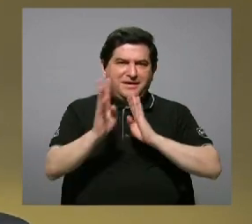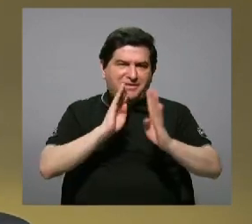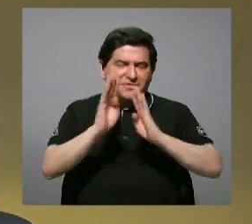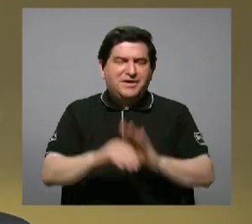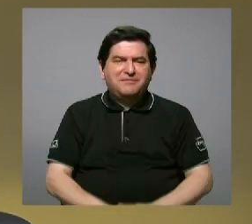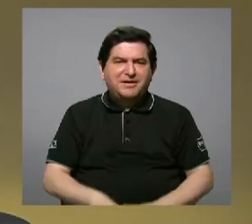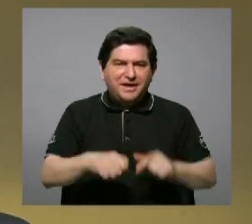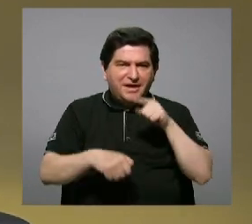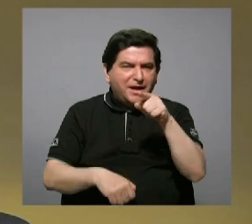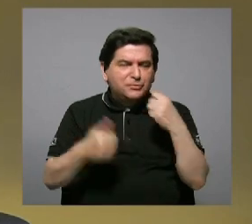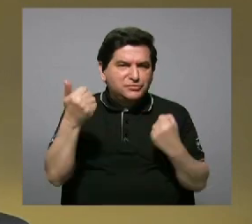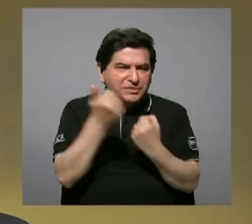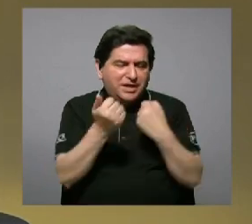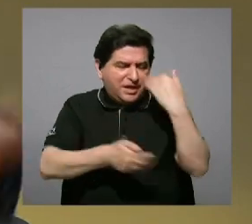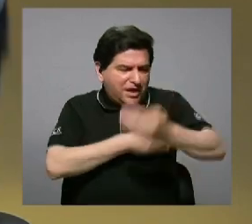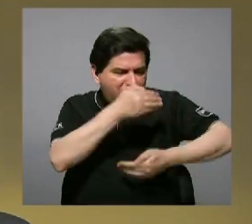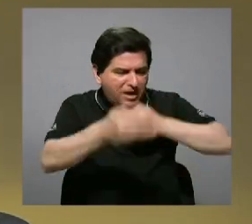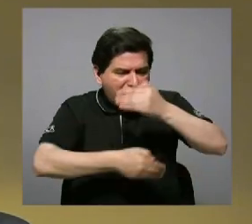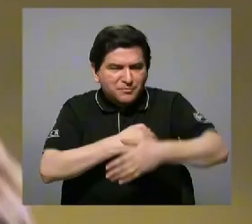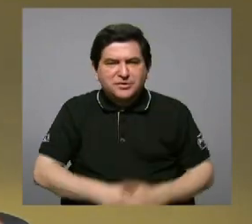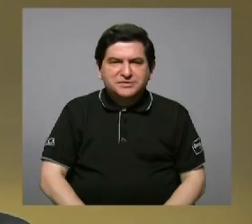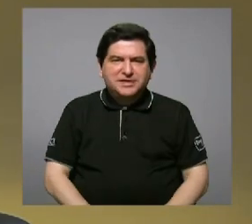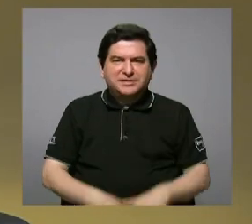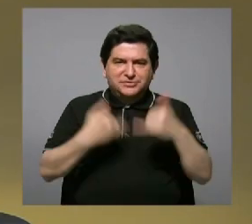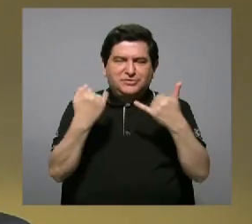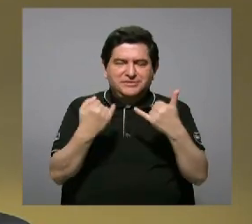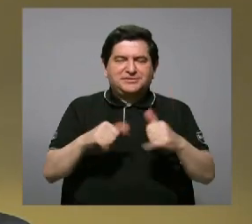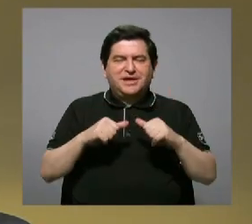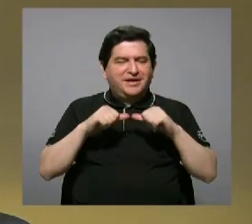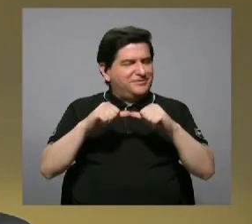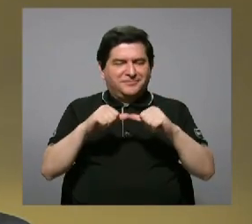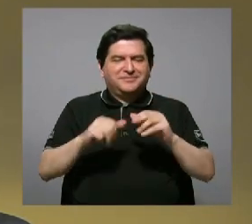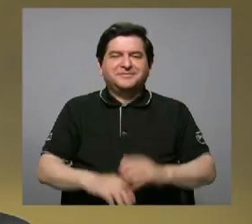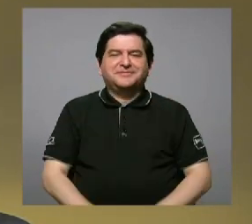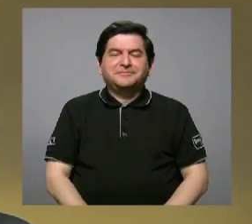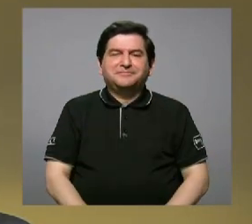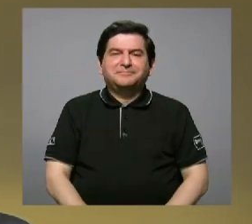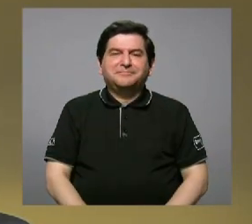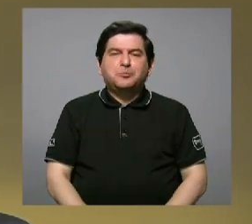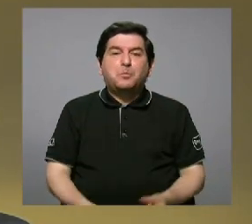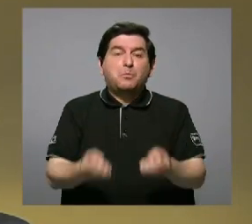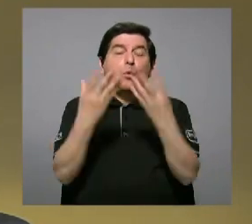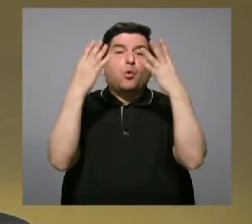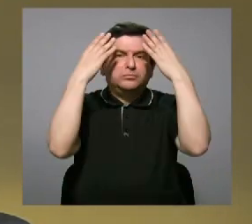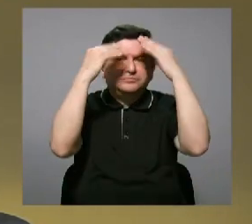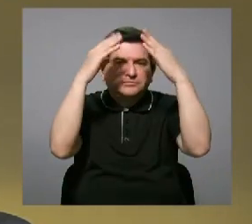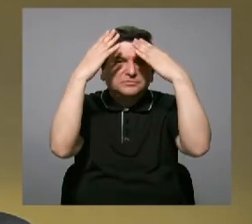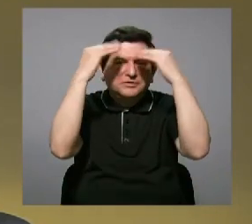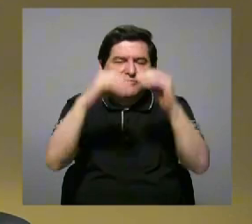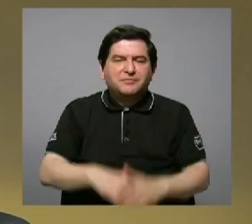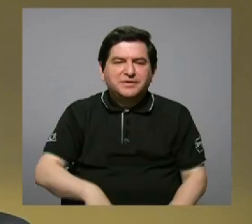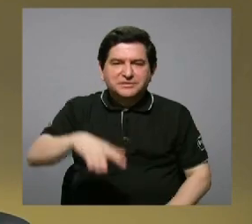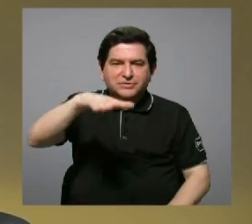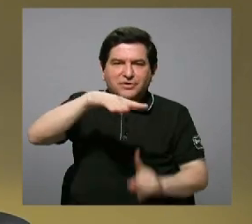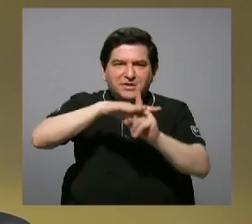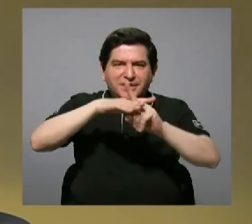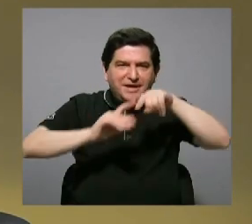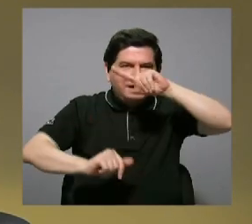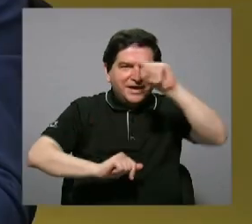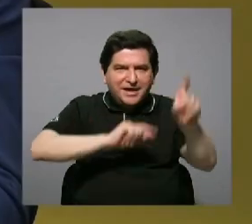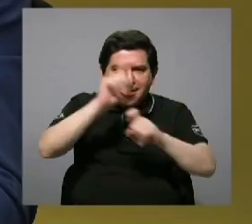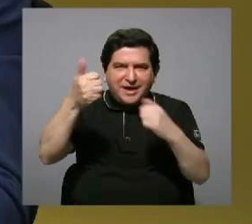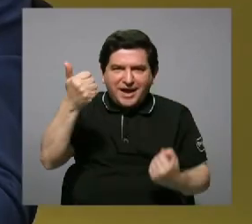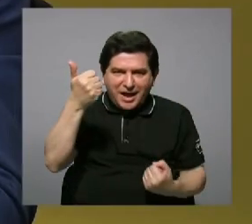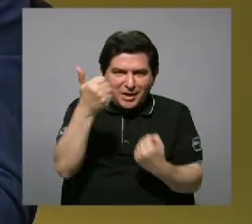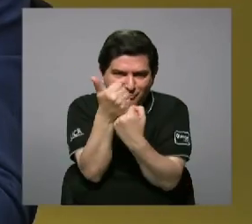que le apoyó en ese proceso y cierro mi paréntesis. Sí, en realidad muchos de los datos, Juan, que se aparecen en la encuesta